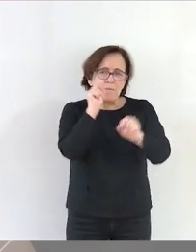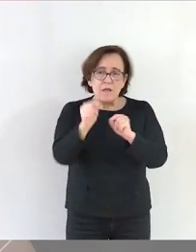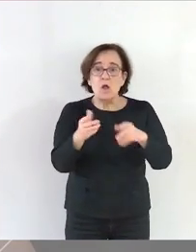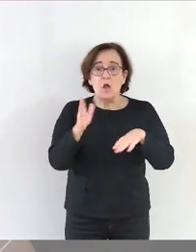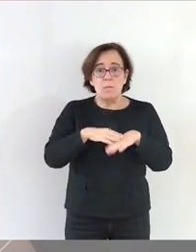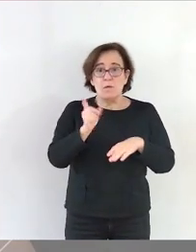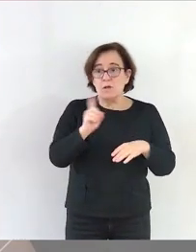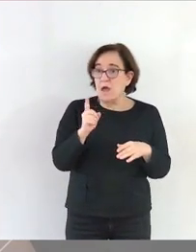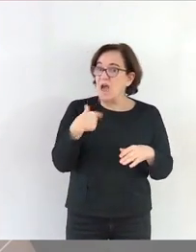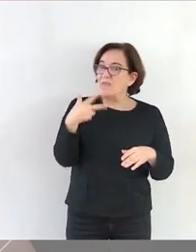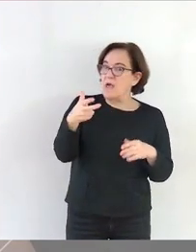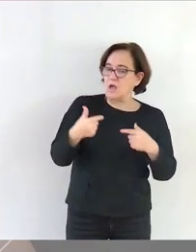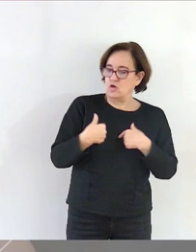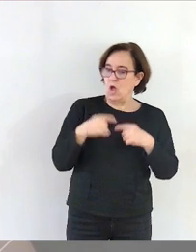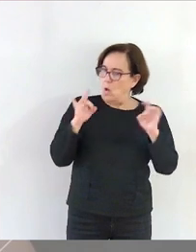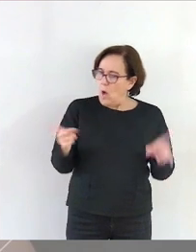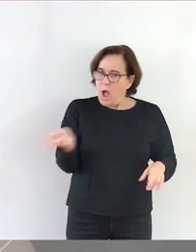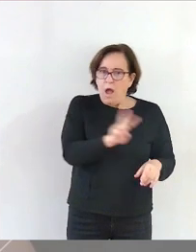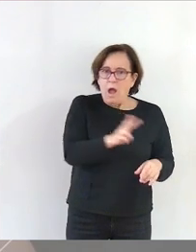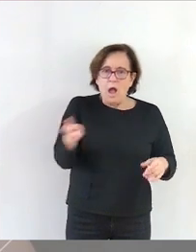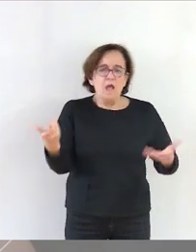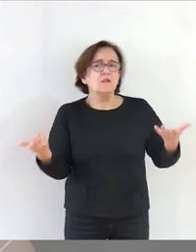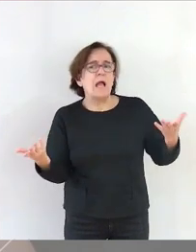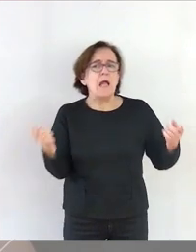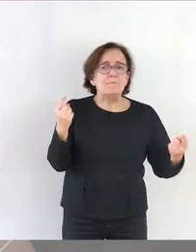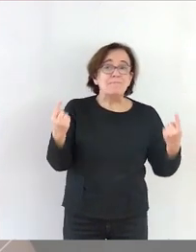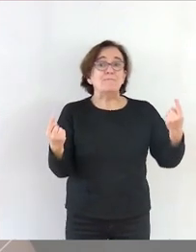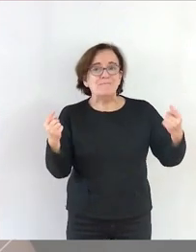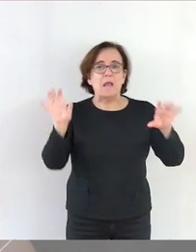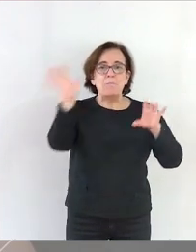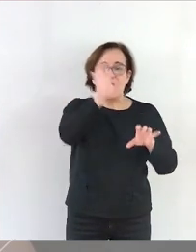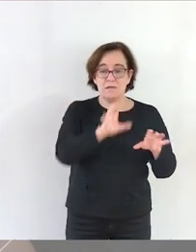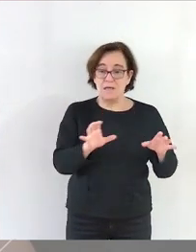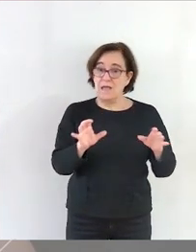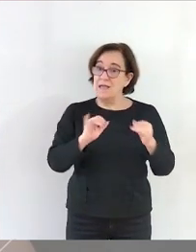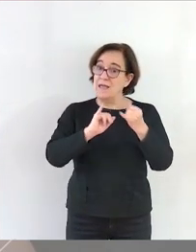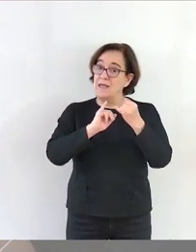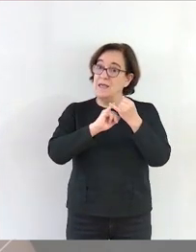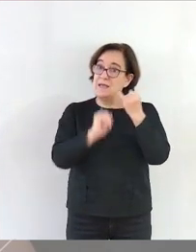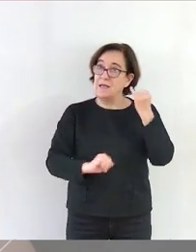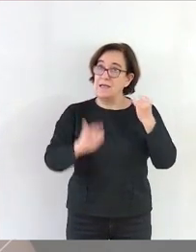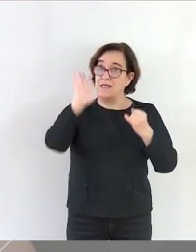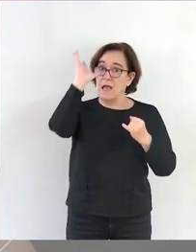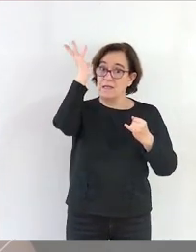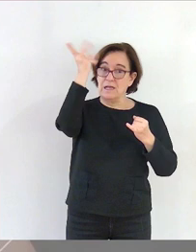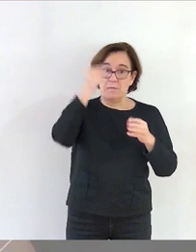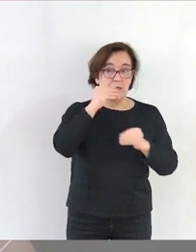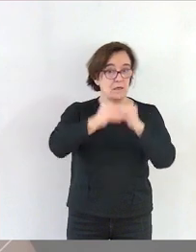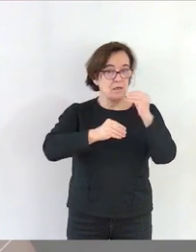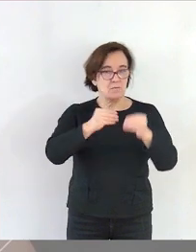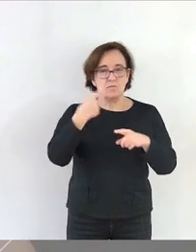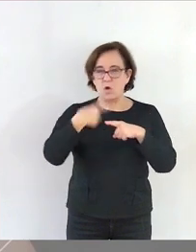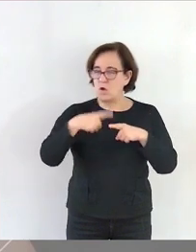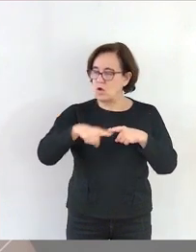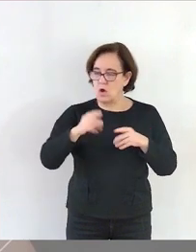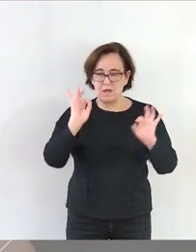porque yo no tengo derecho a desarrollarme como tú Y entonces qué pasa con esto claro la crisis climática tiene una característica que la hace un poco especial no